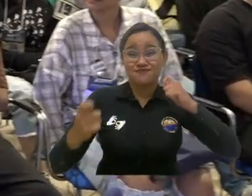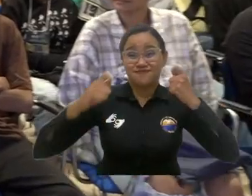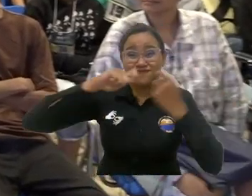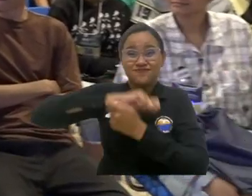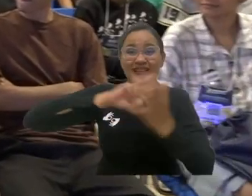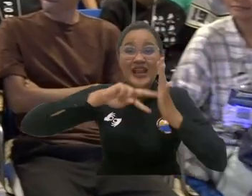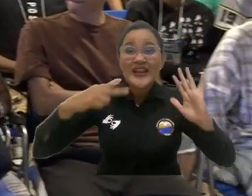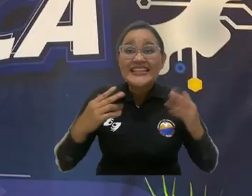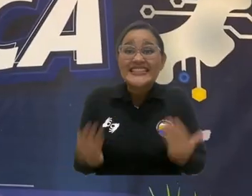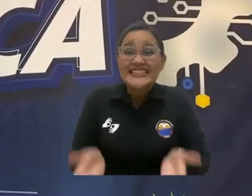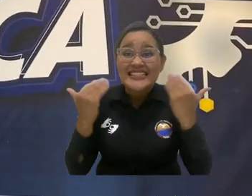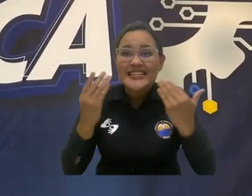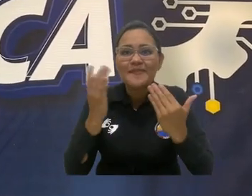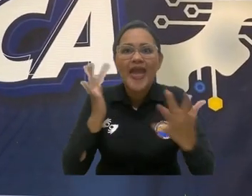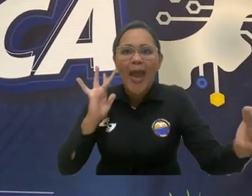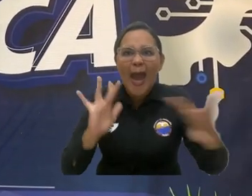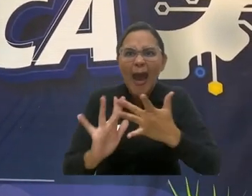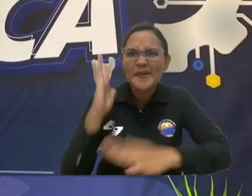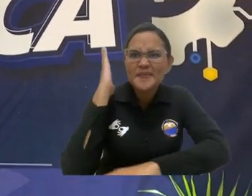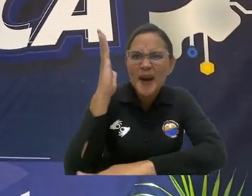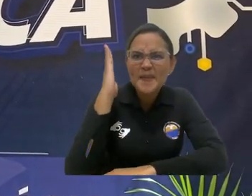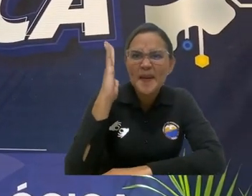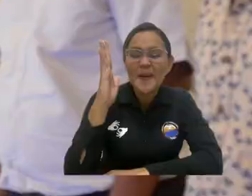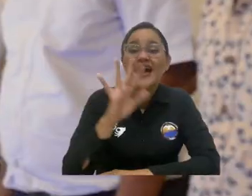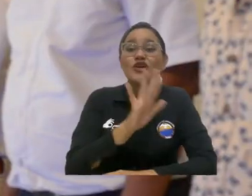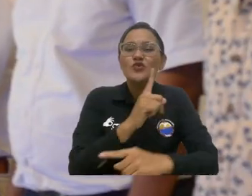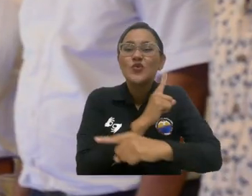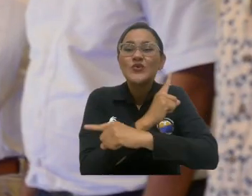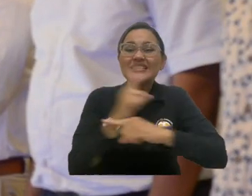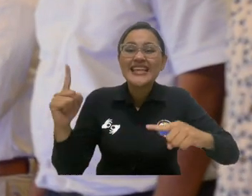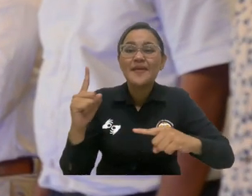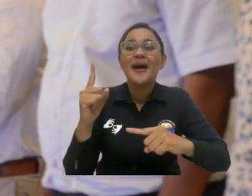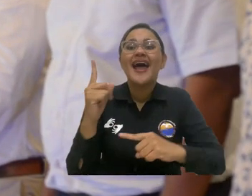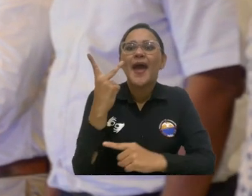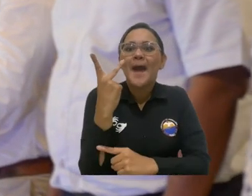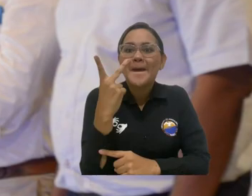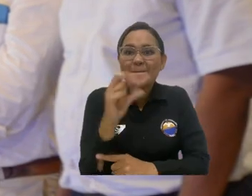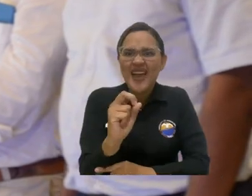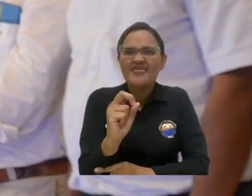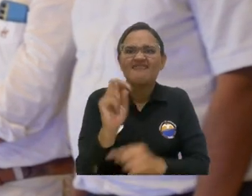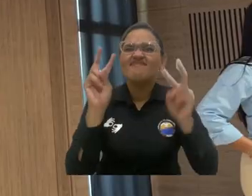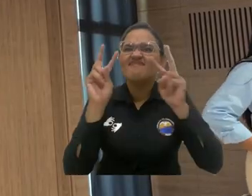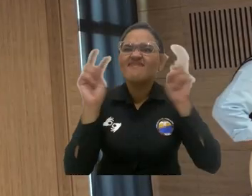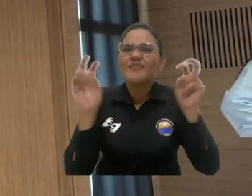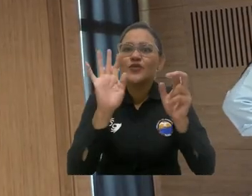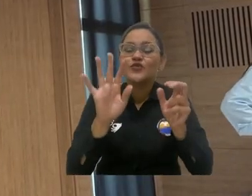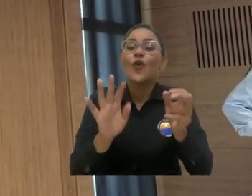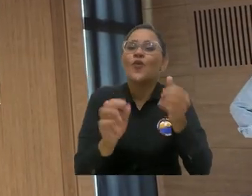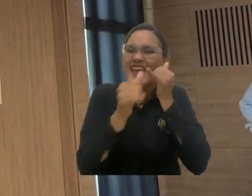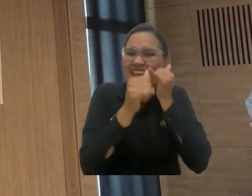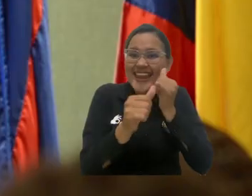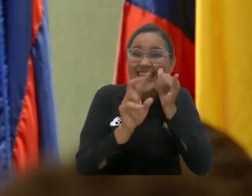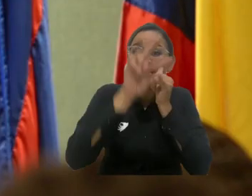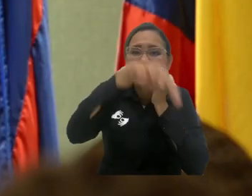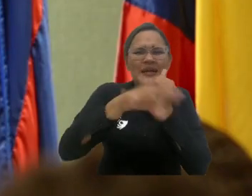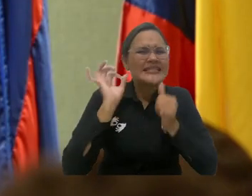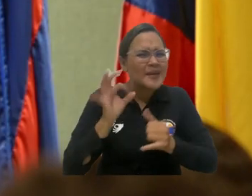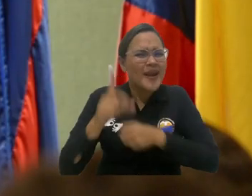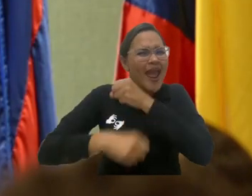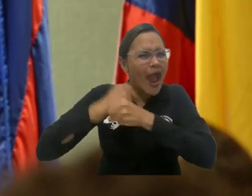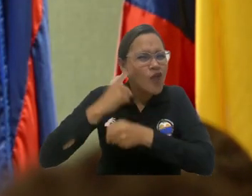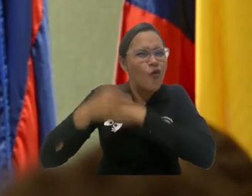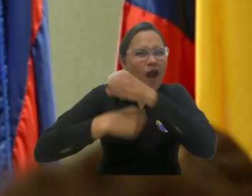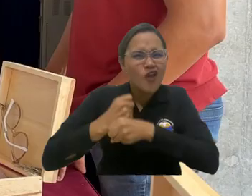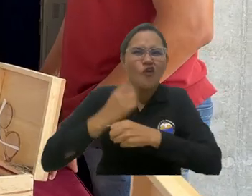la transformación tecnológica fue el enfoque de la vigésima edición de la semana técnica de la ingeniería civil evento que cada año reúne a